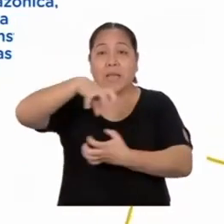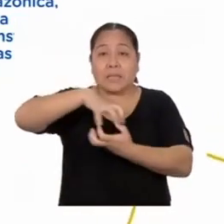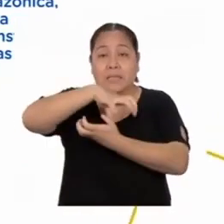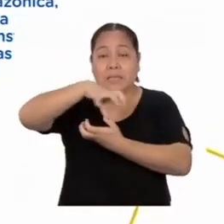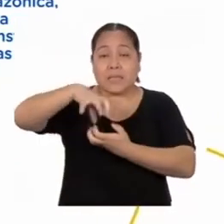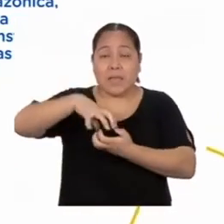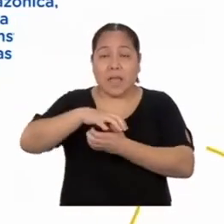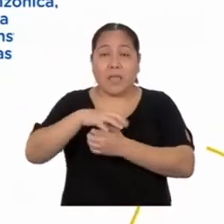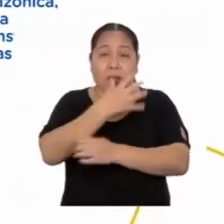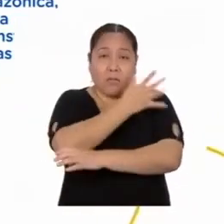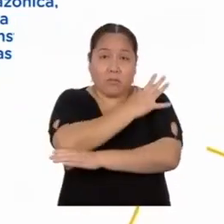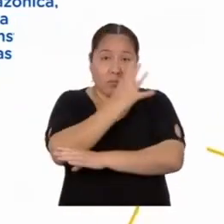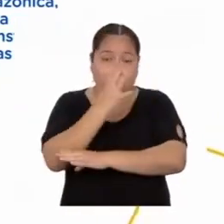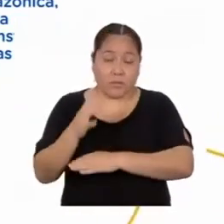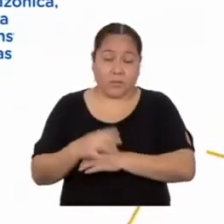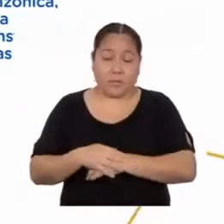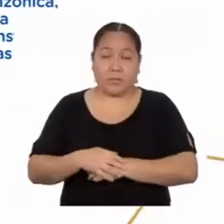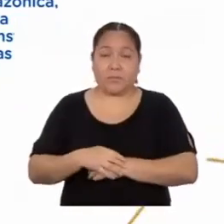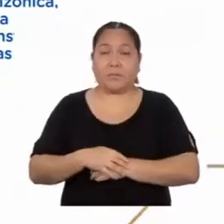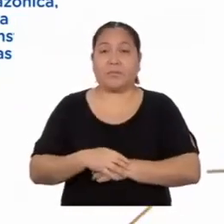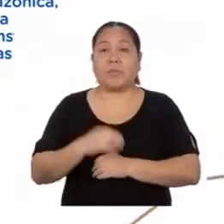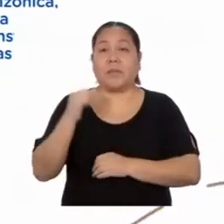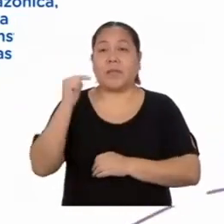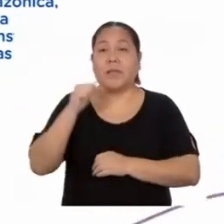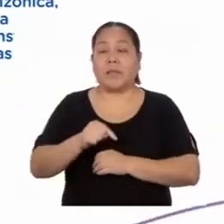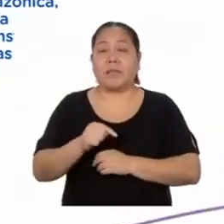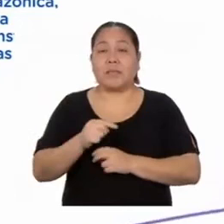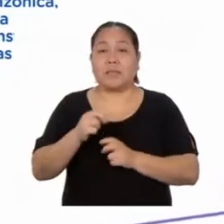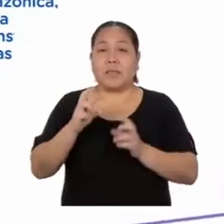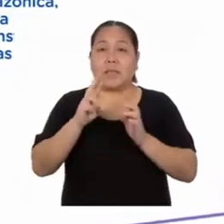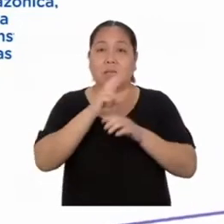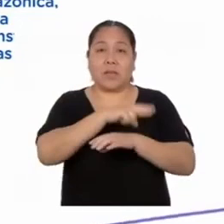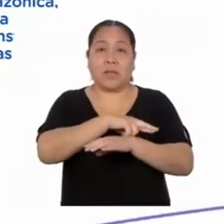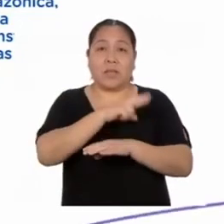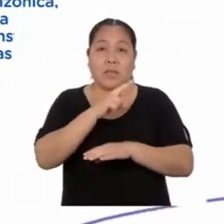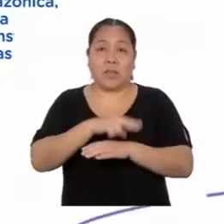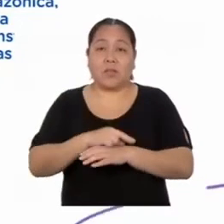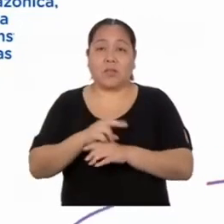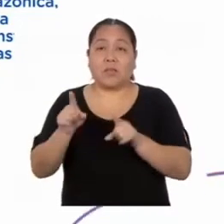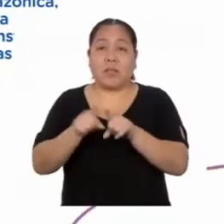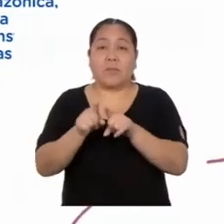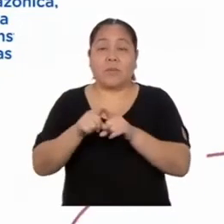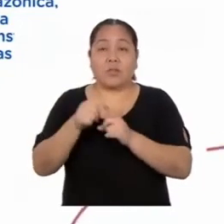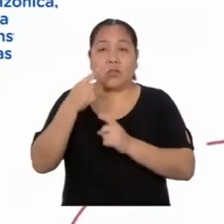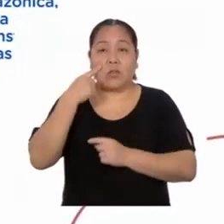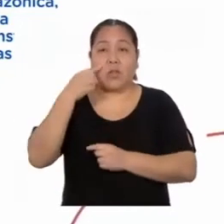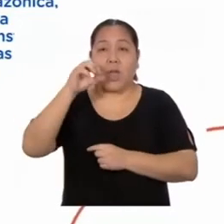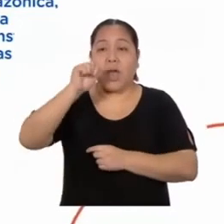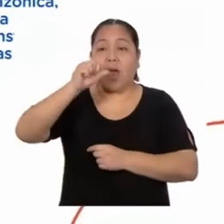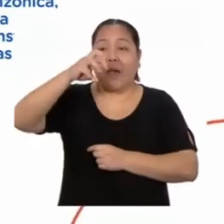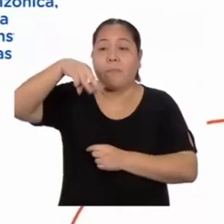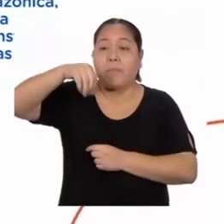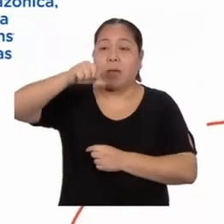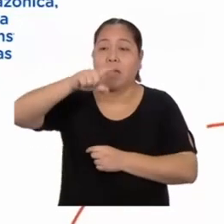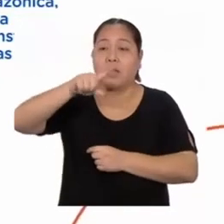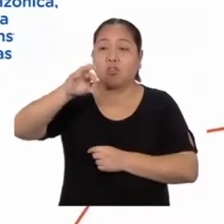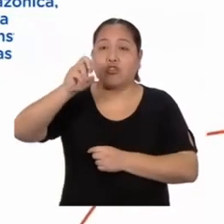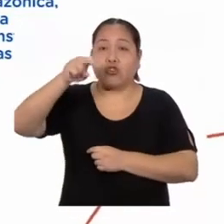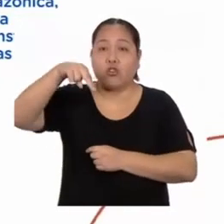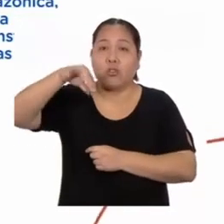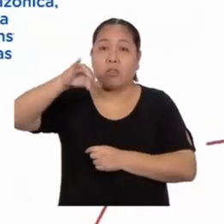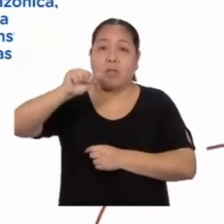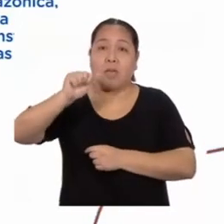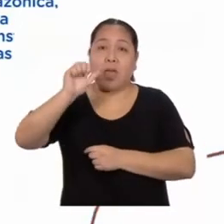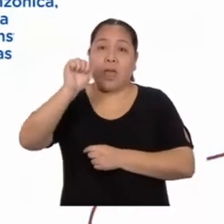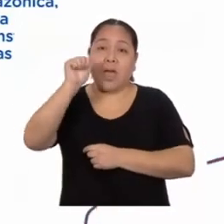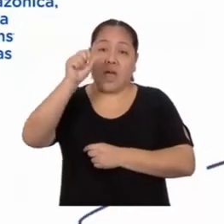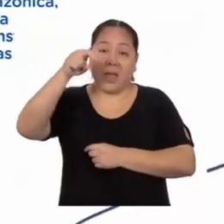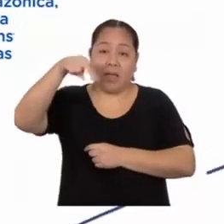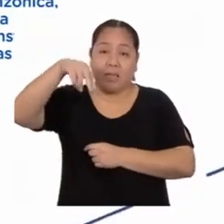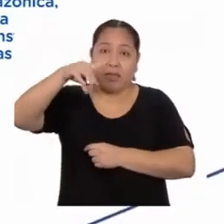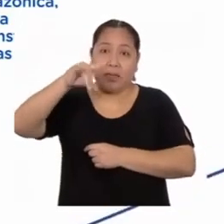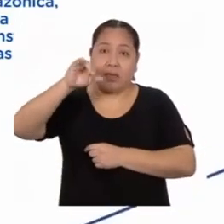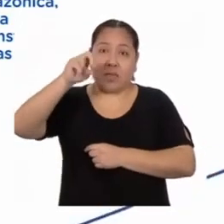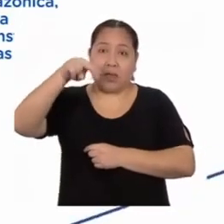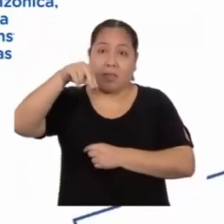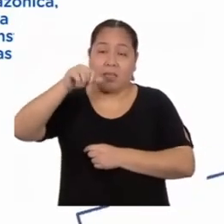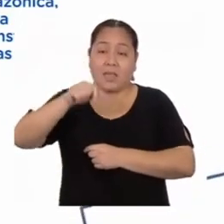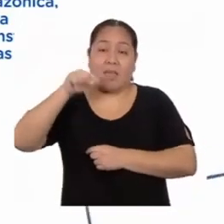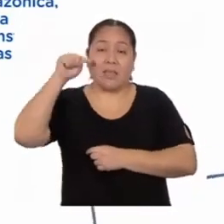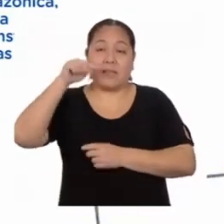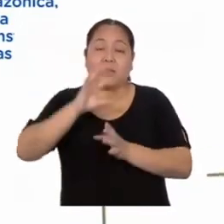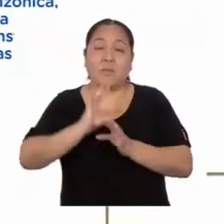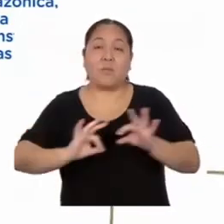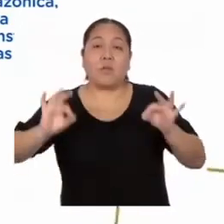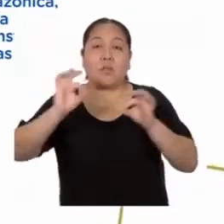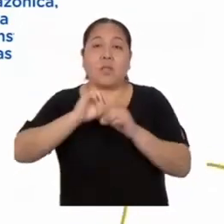planeta. Esta región, también conocida como Amazonía andina, cumple un papel fundamental en el ciclo del agua,